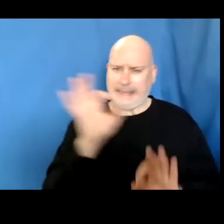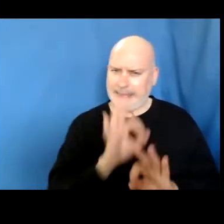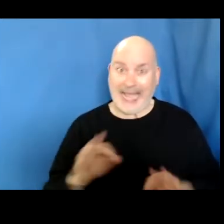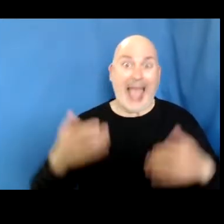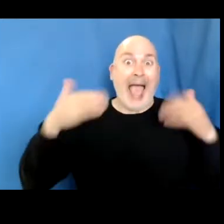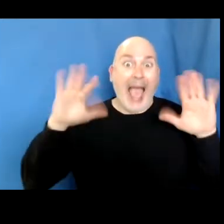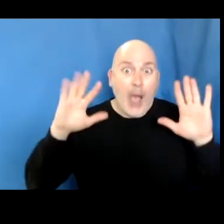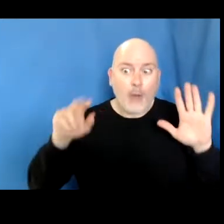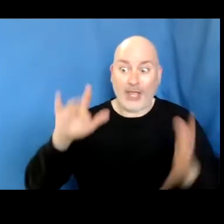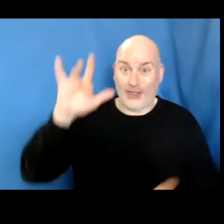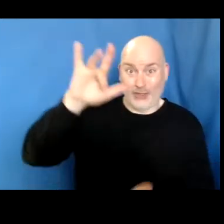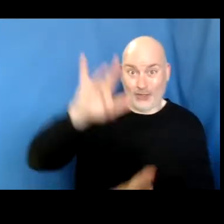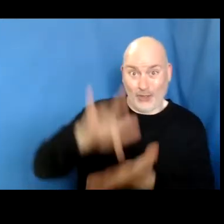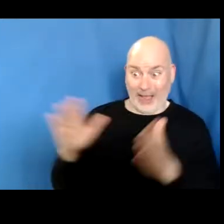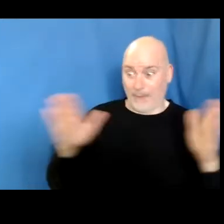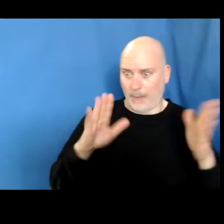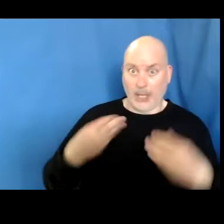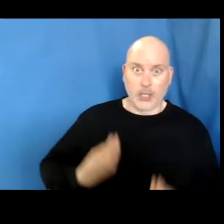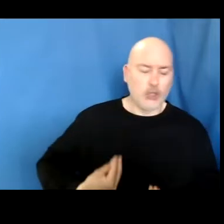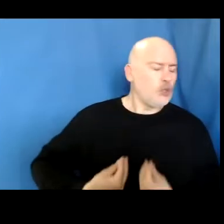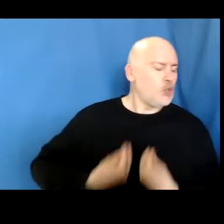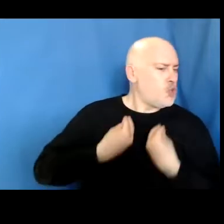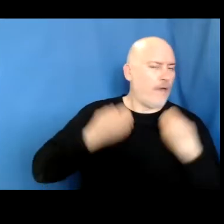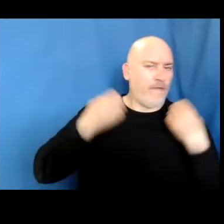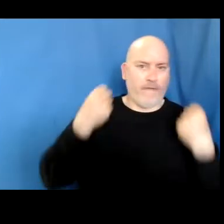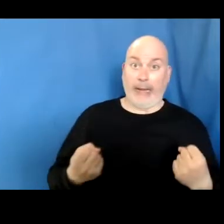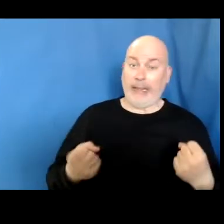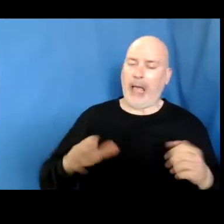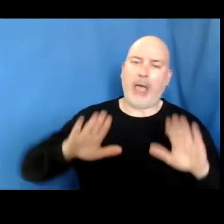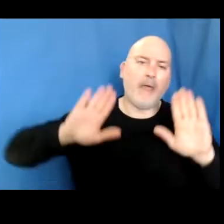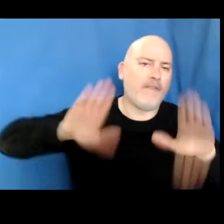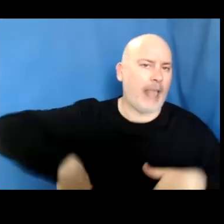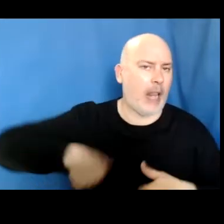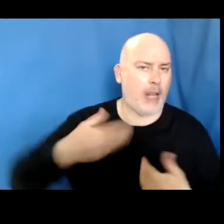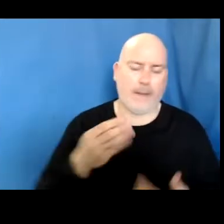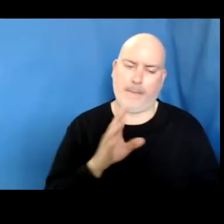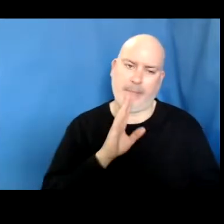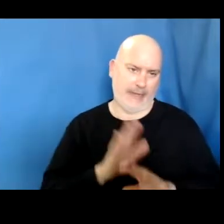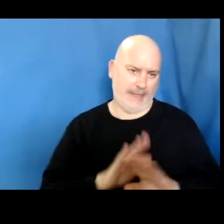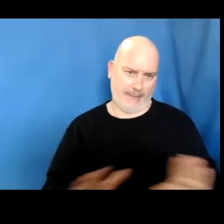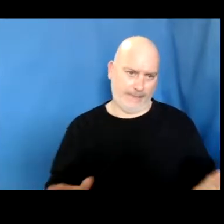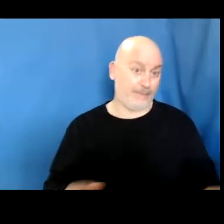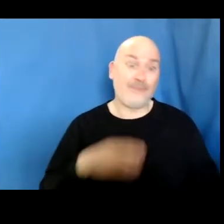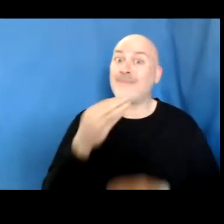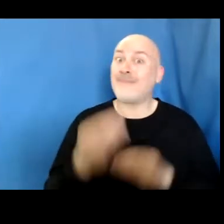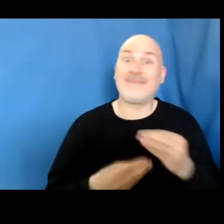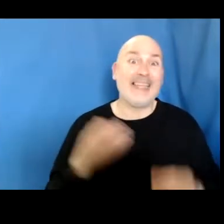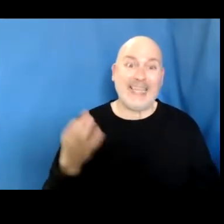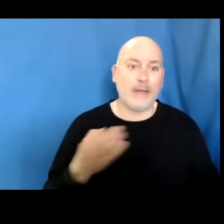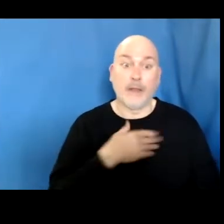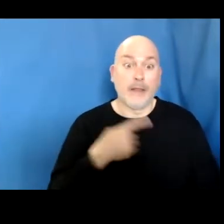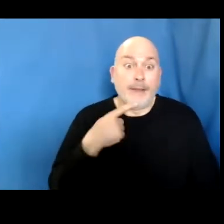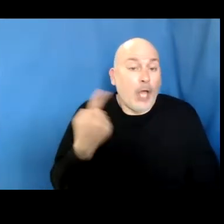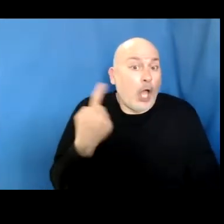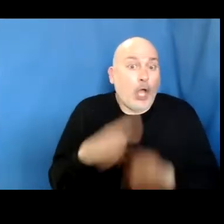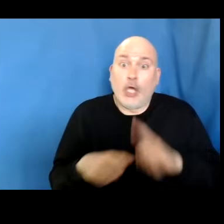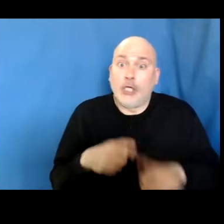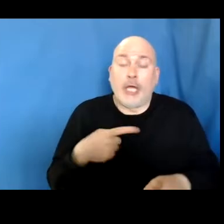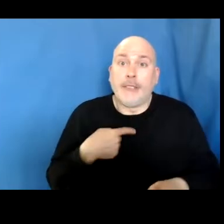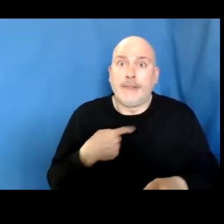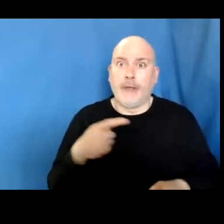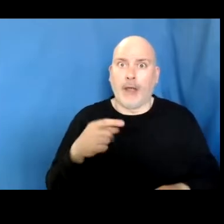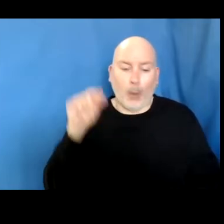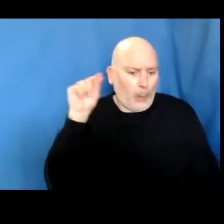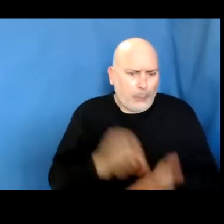cuando sucede. ¿Cómo actuar? Pues como os decimos, son episodios que suelen ceder espontáneamente en pocos